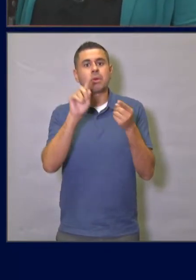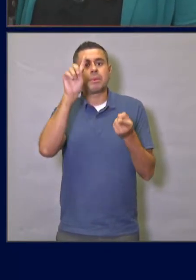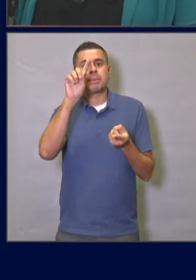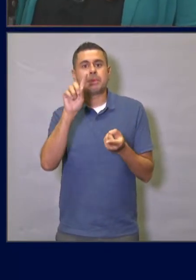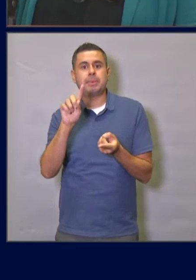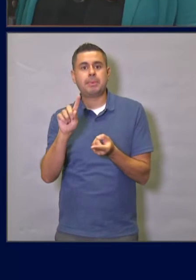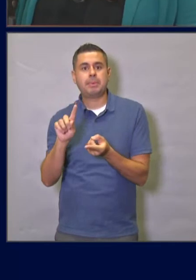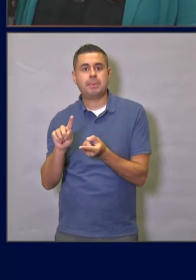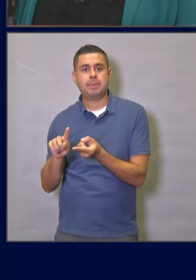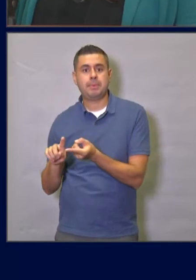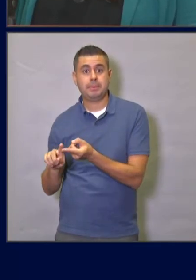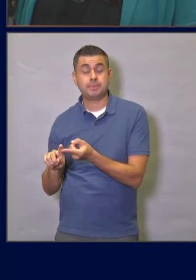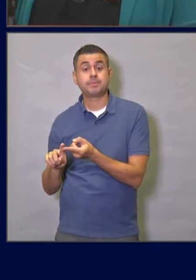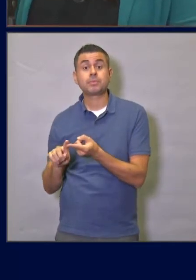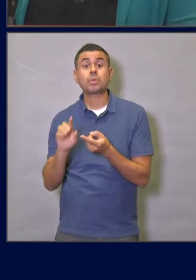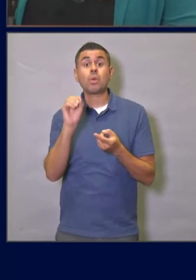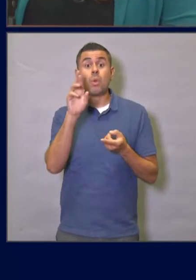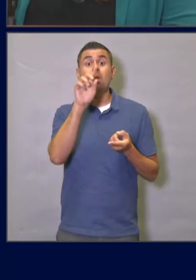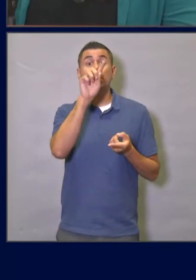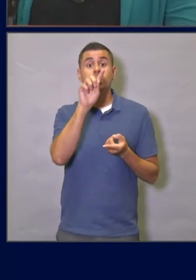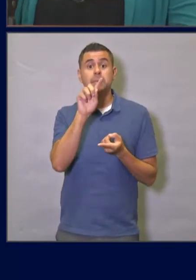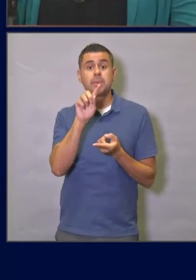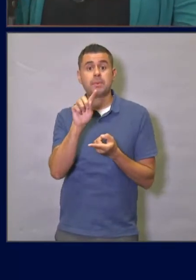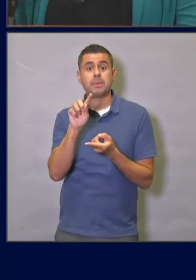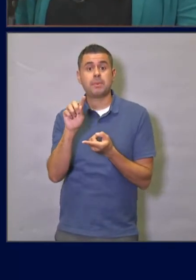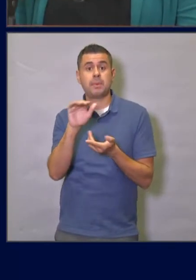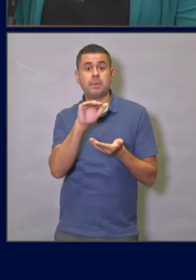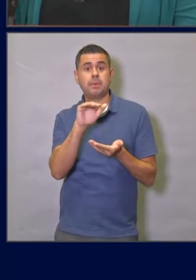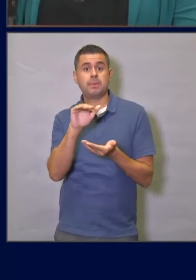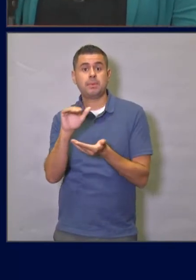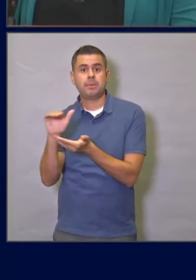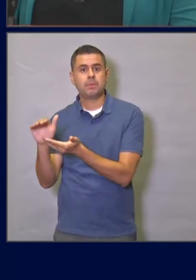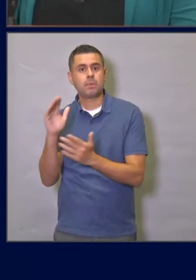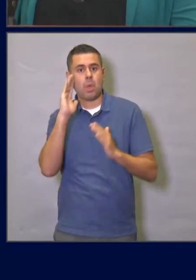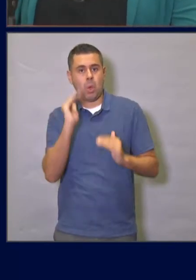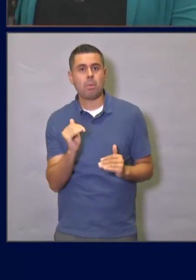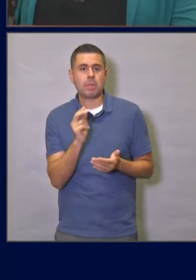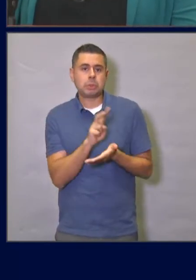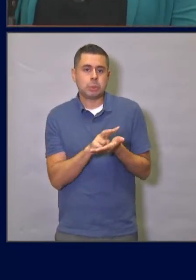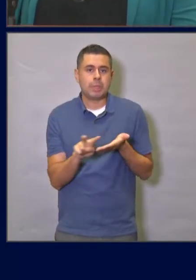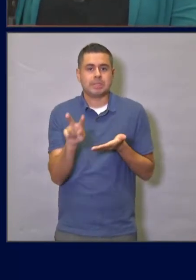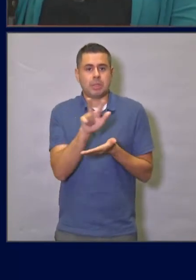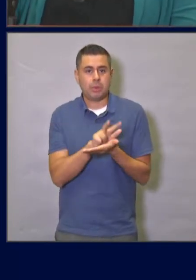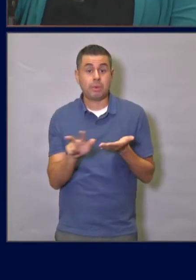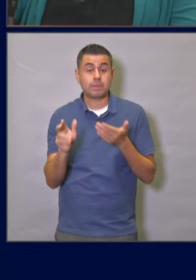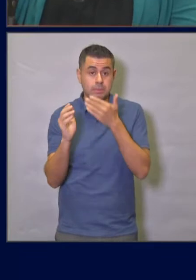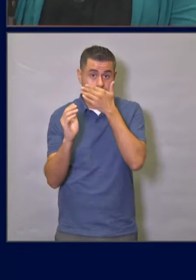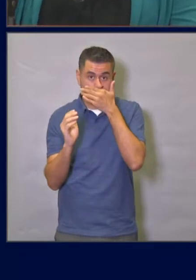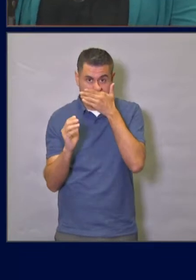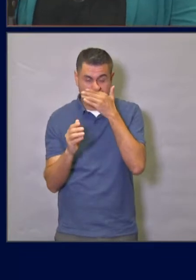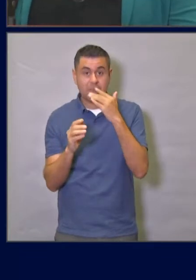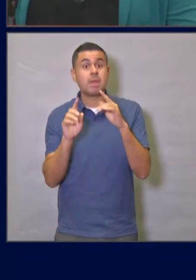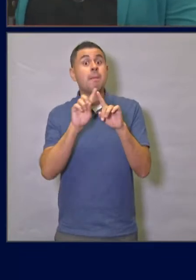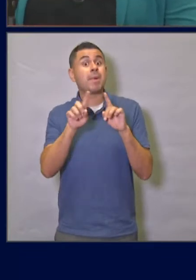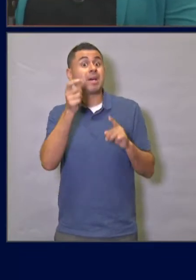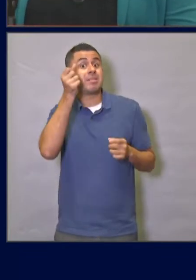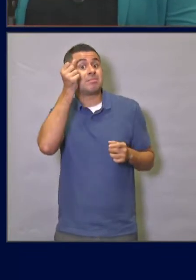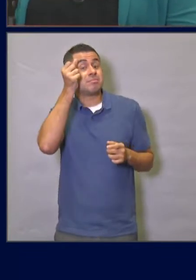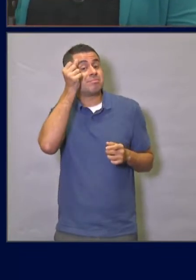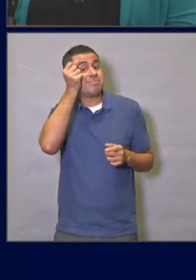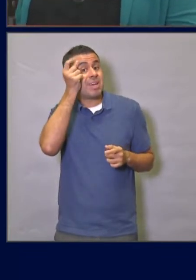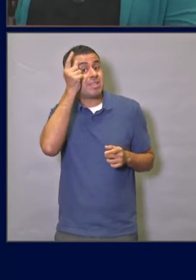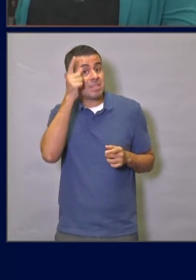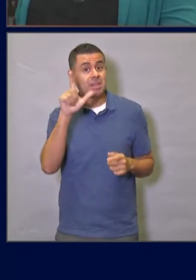o estabilizándose durante las próximas 2 a 3 semanas. Cuando veamos el efecto que el fin de